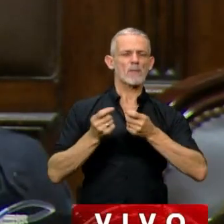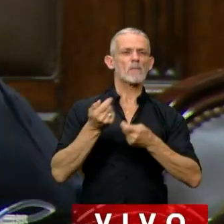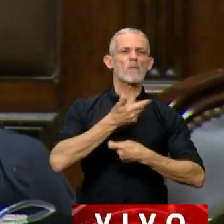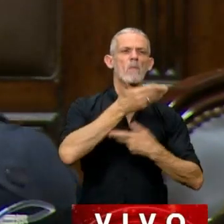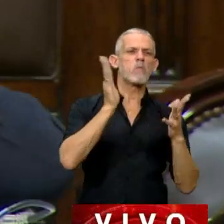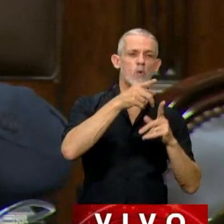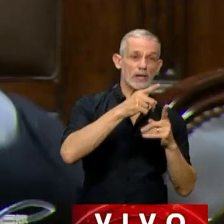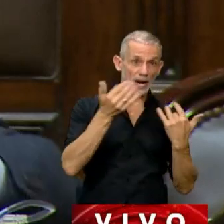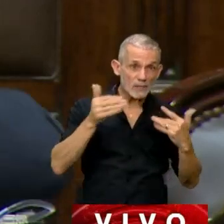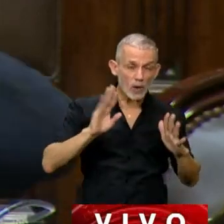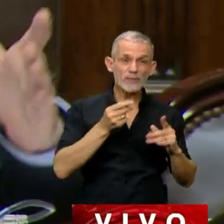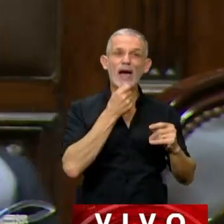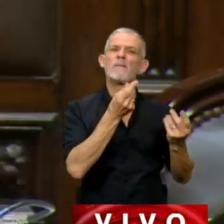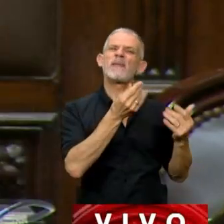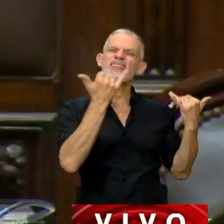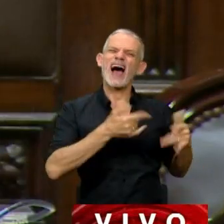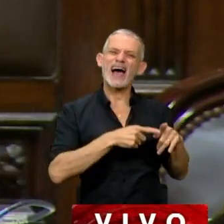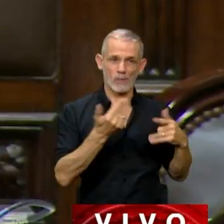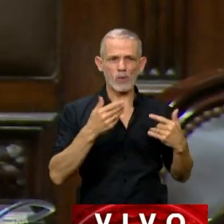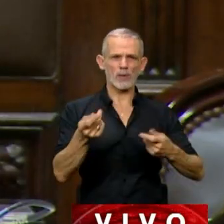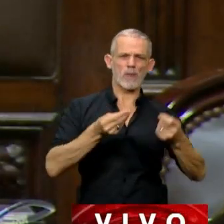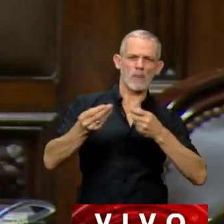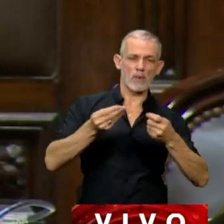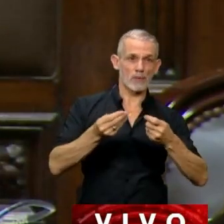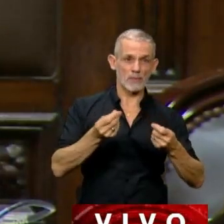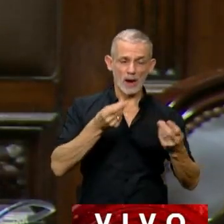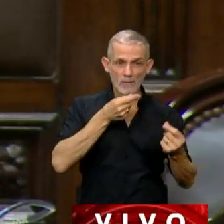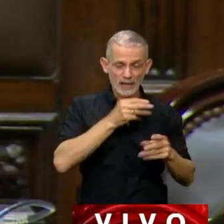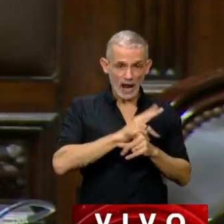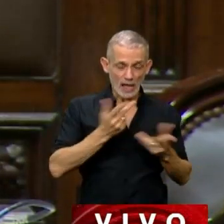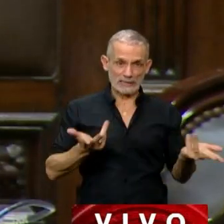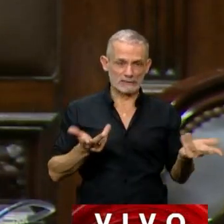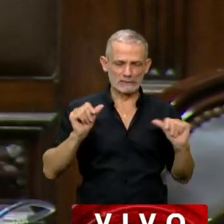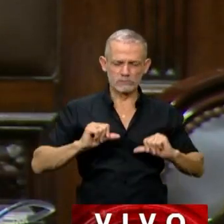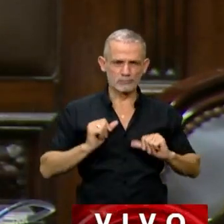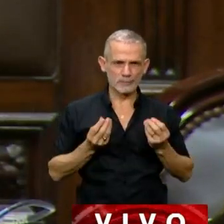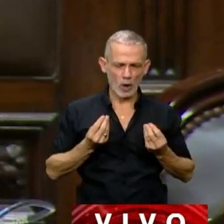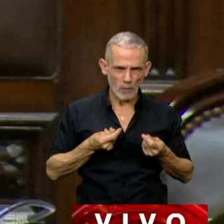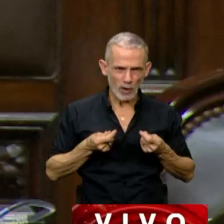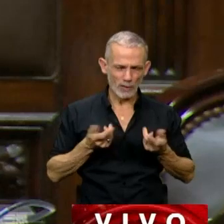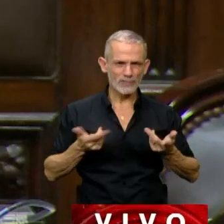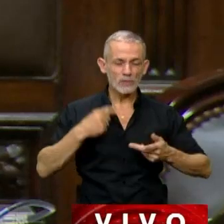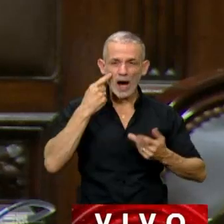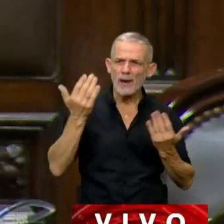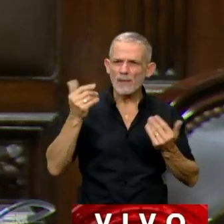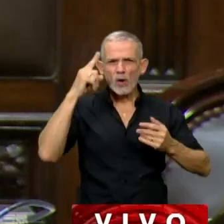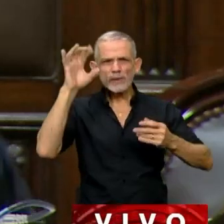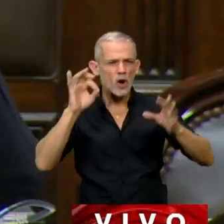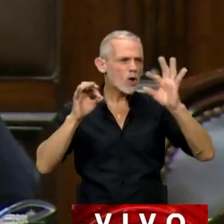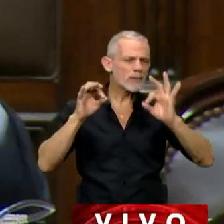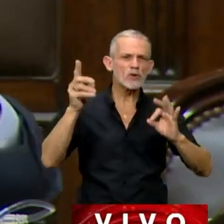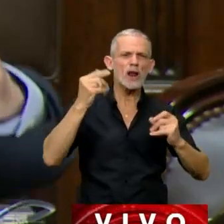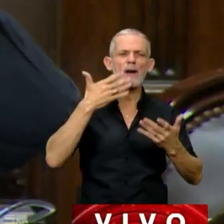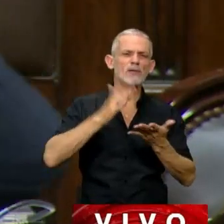y pueden administrar si tienen caja. Si no tienen caja, no pueden administrar. Y cuando acá no hablo y escucho diferentes diputados que